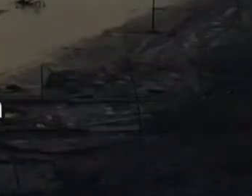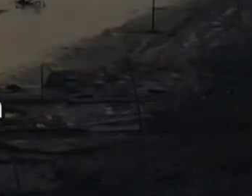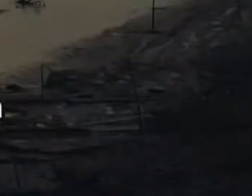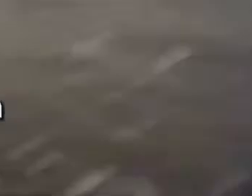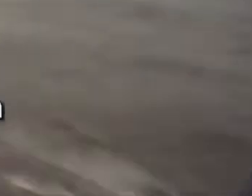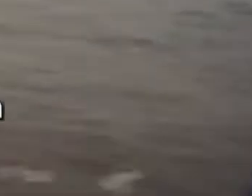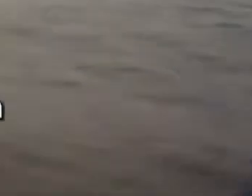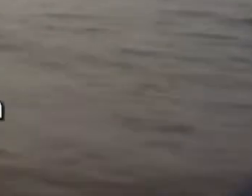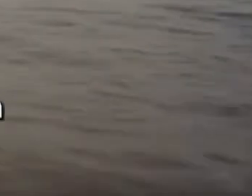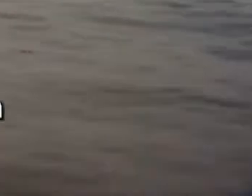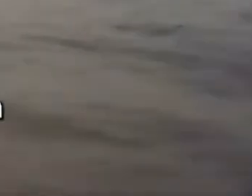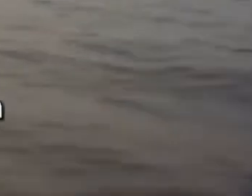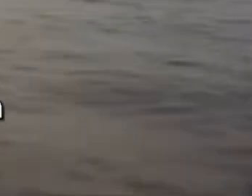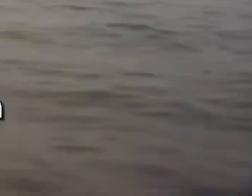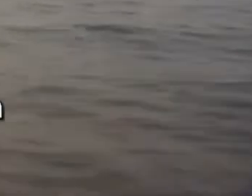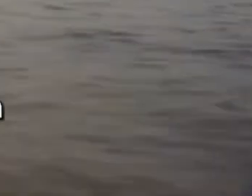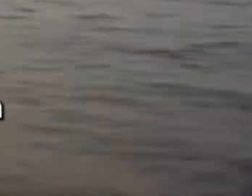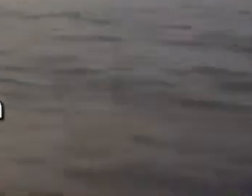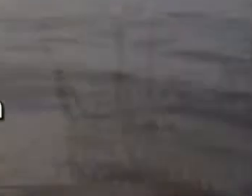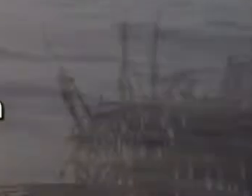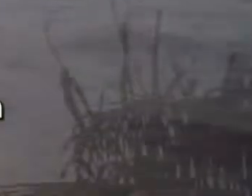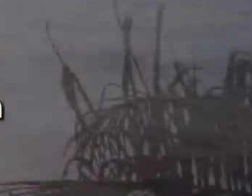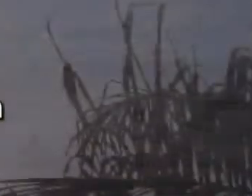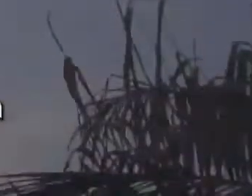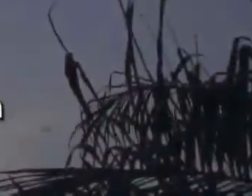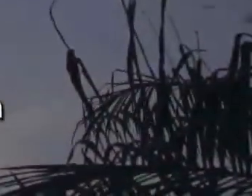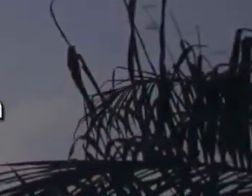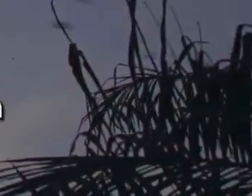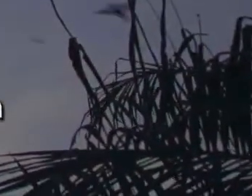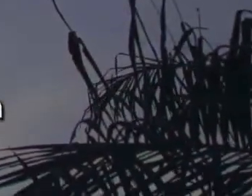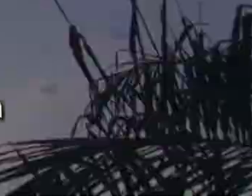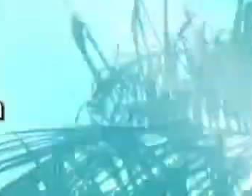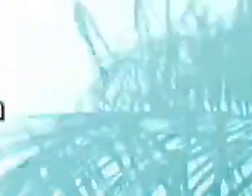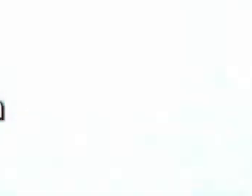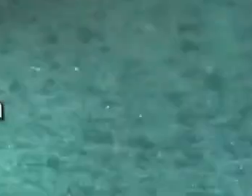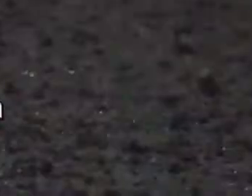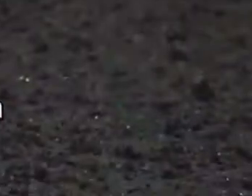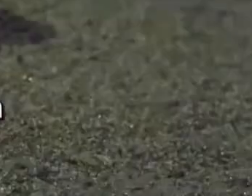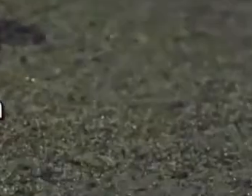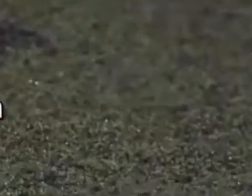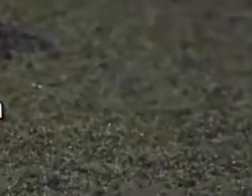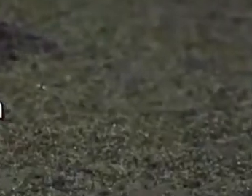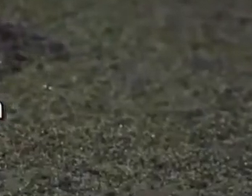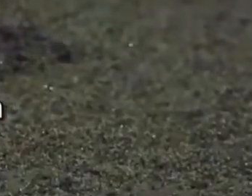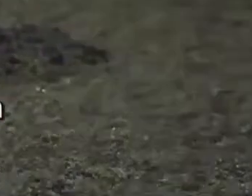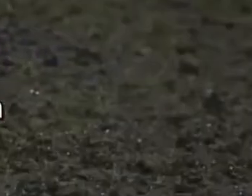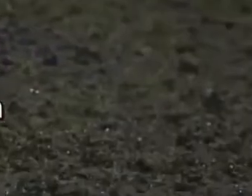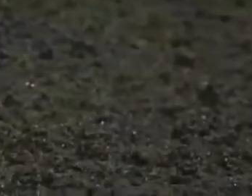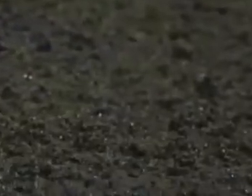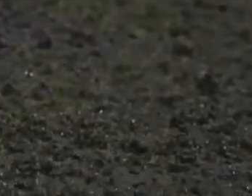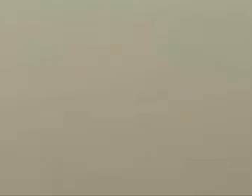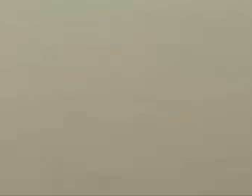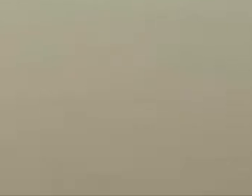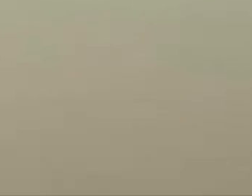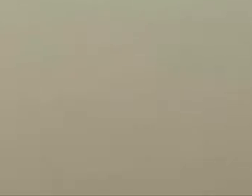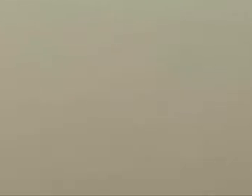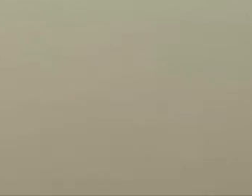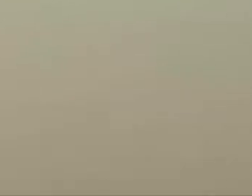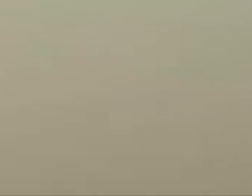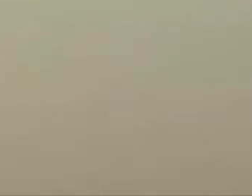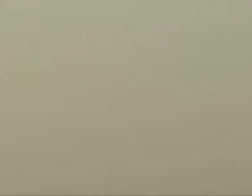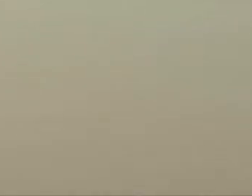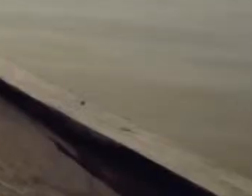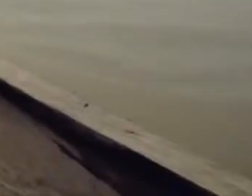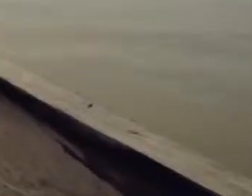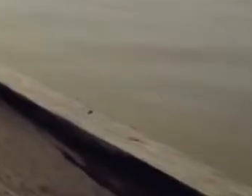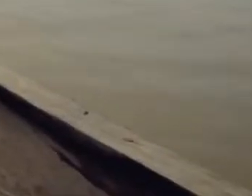Hoy realizaremos una travesía excepcional de conservación para la preservación de las tortugas acuáticas en